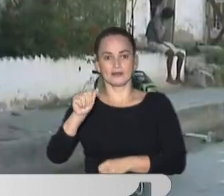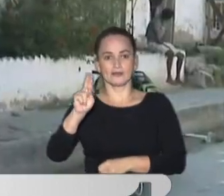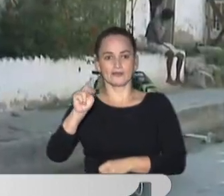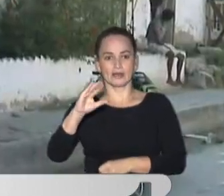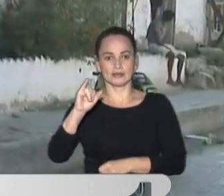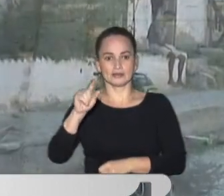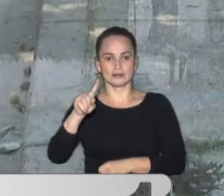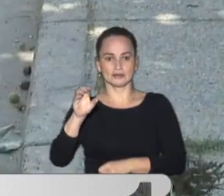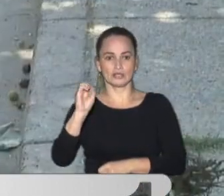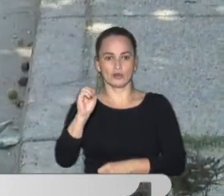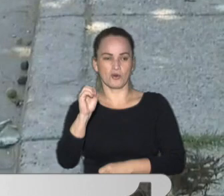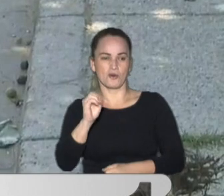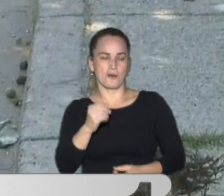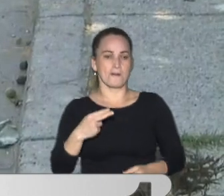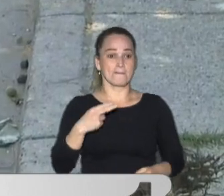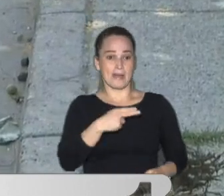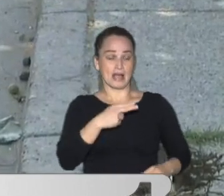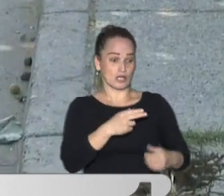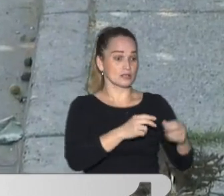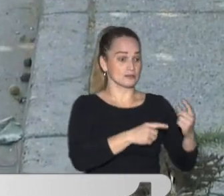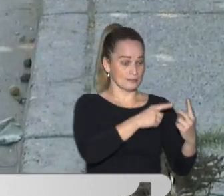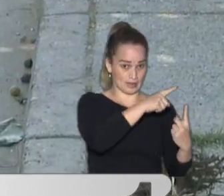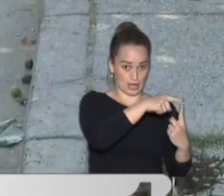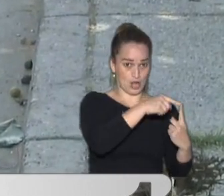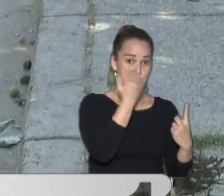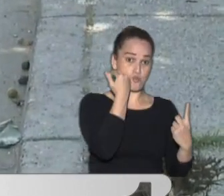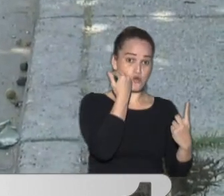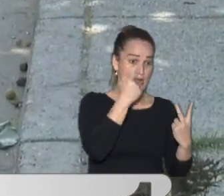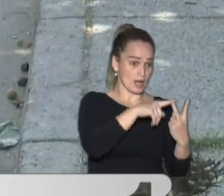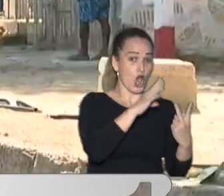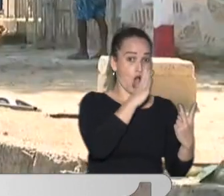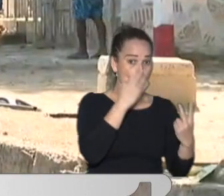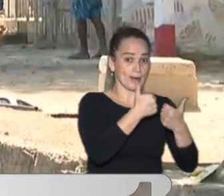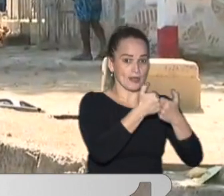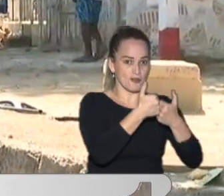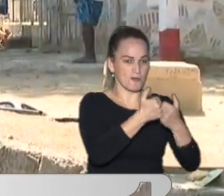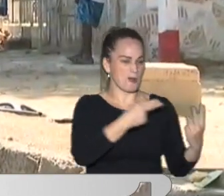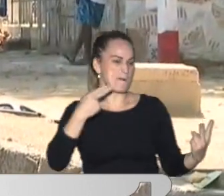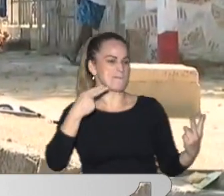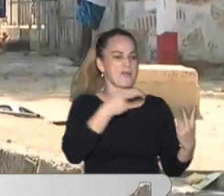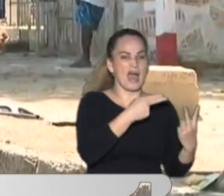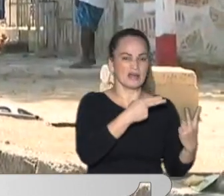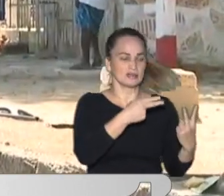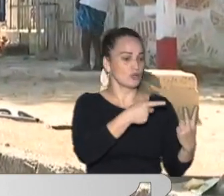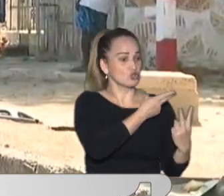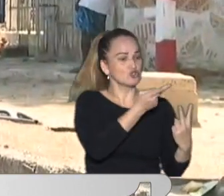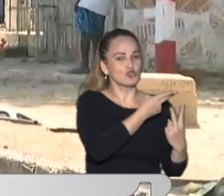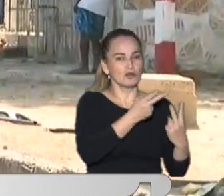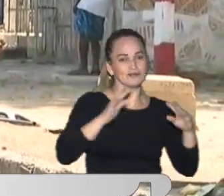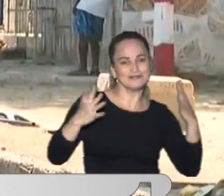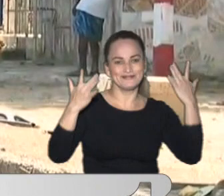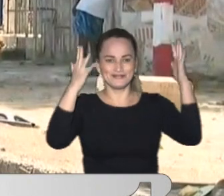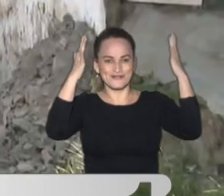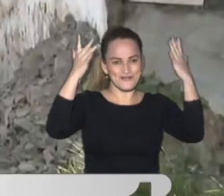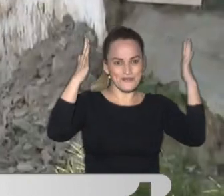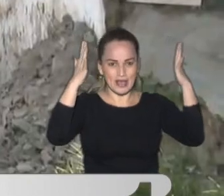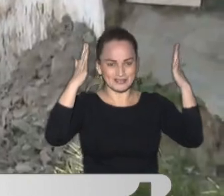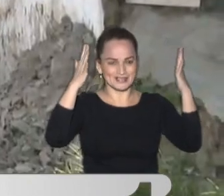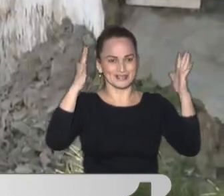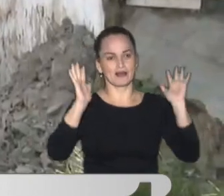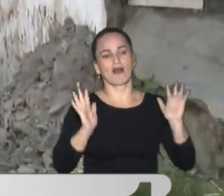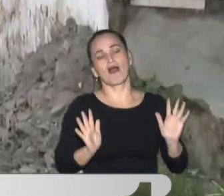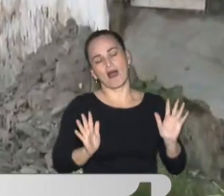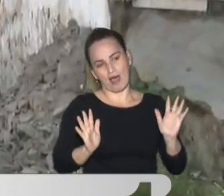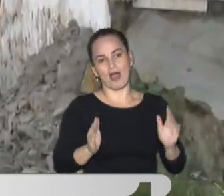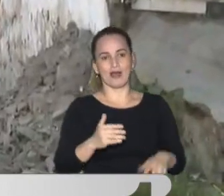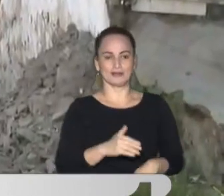iba dirigido a su pareja sentimental mientras se encontraban en una fiesta en esta zona. Fue